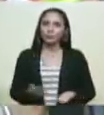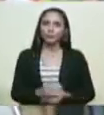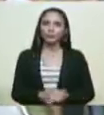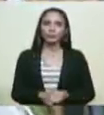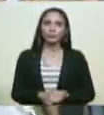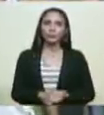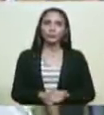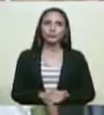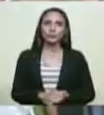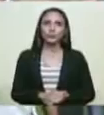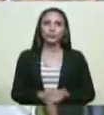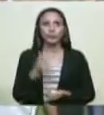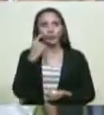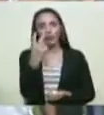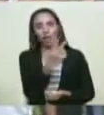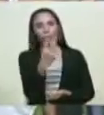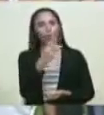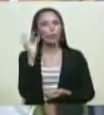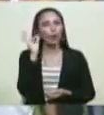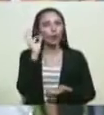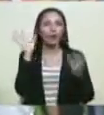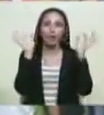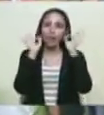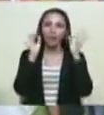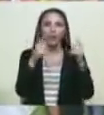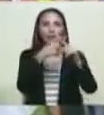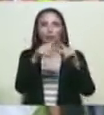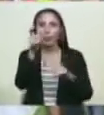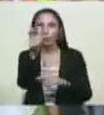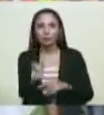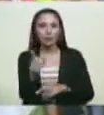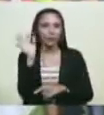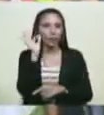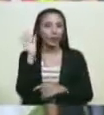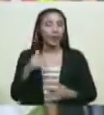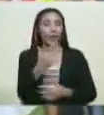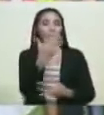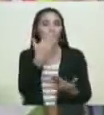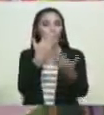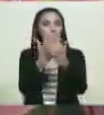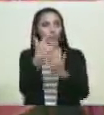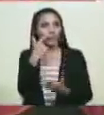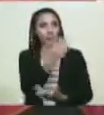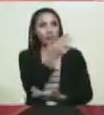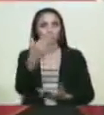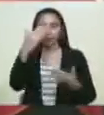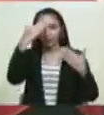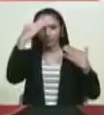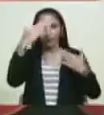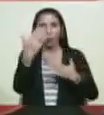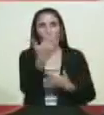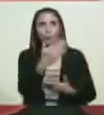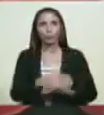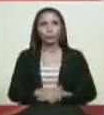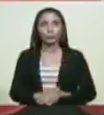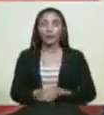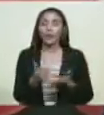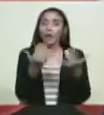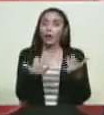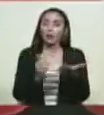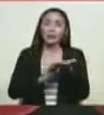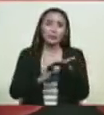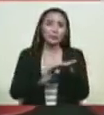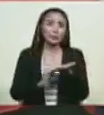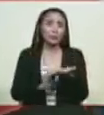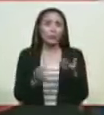Carolina, Erika, Carolina. Quiero ponerlas al frente de la solución de muchos